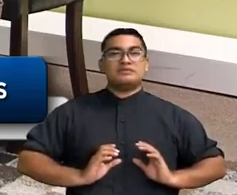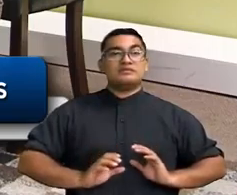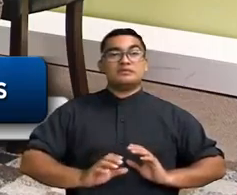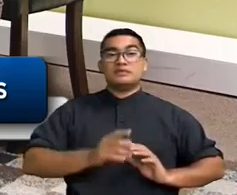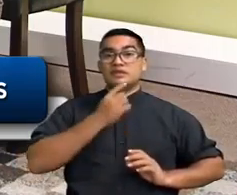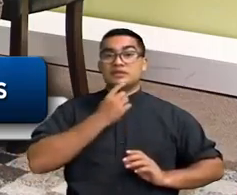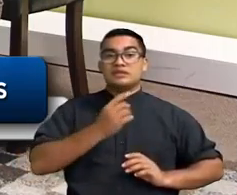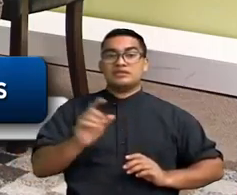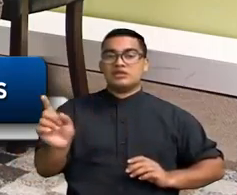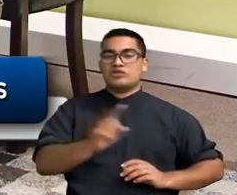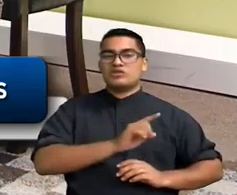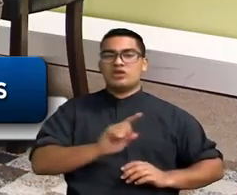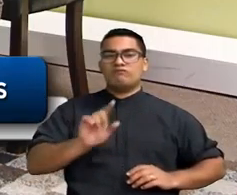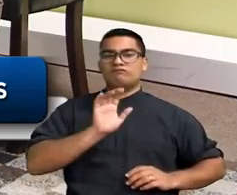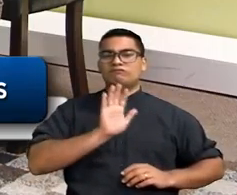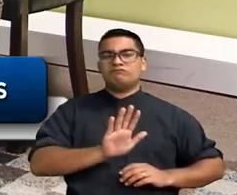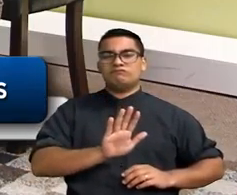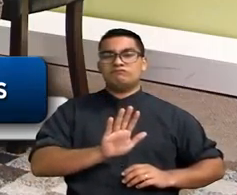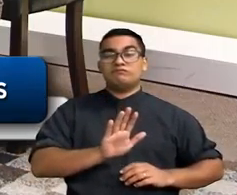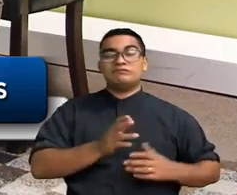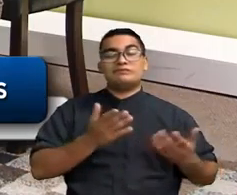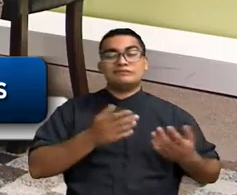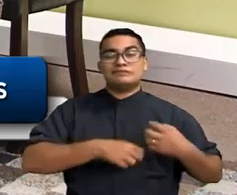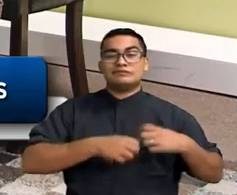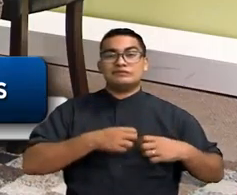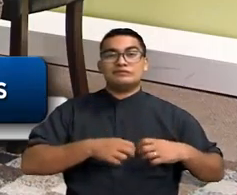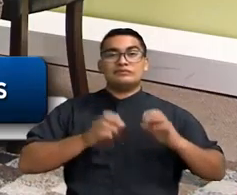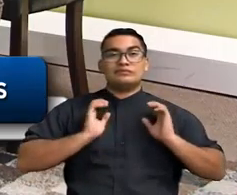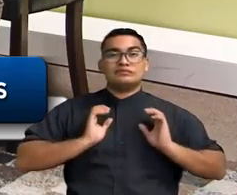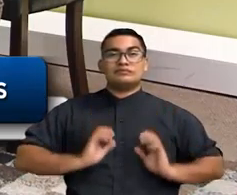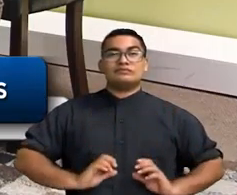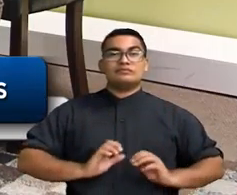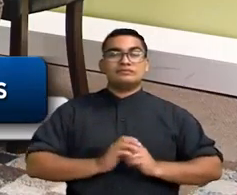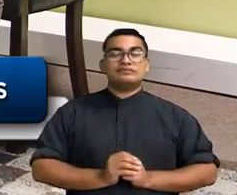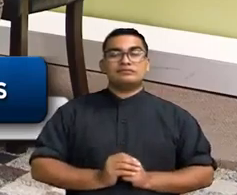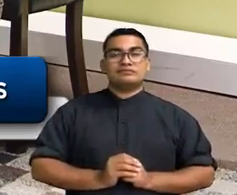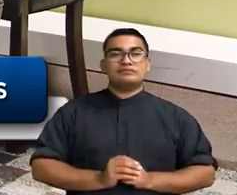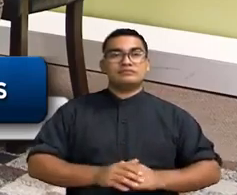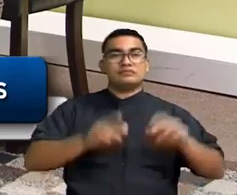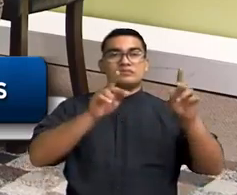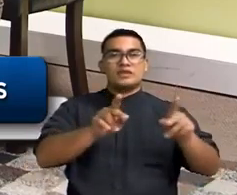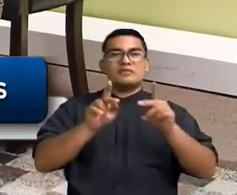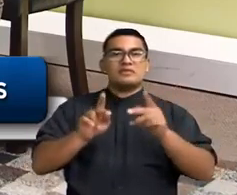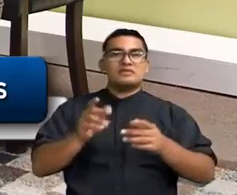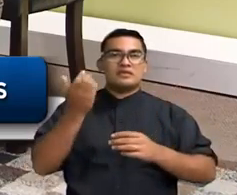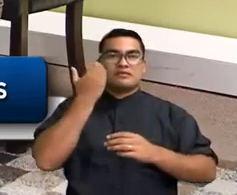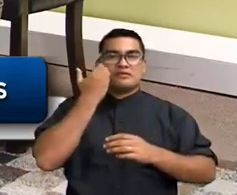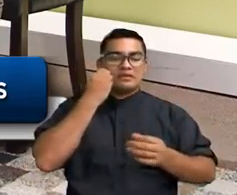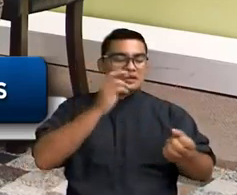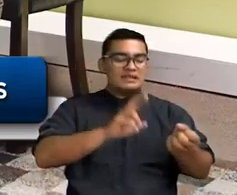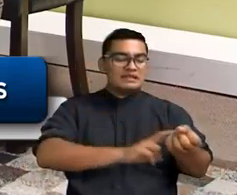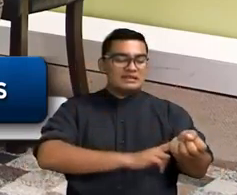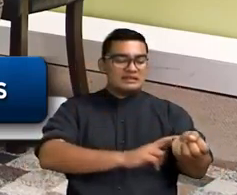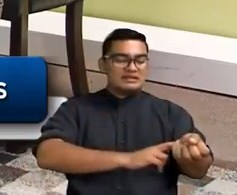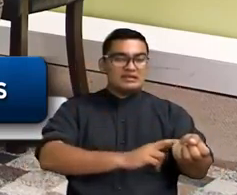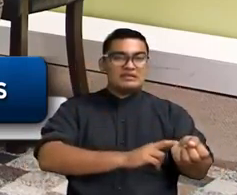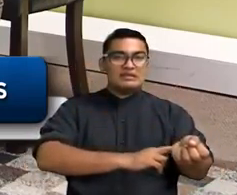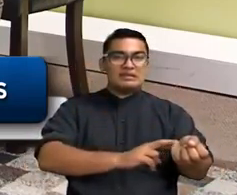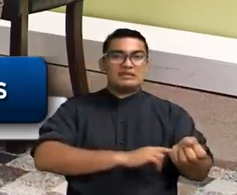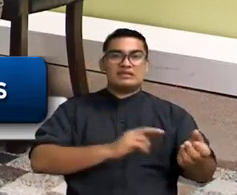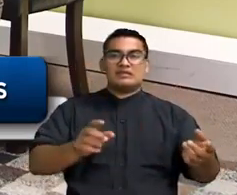que está pasando algo. Se habla también de los pacientes con enfermedades, por ejemplo, como la diabetes, la